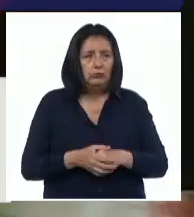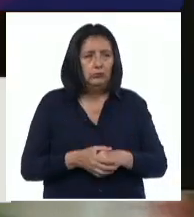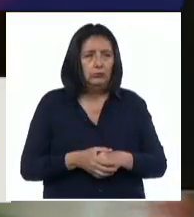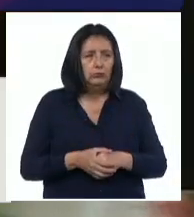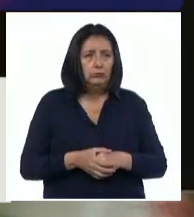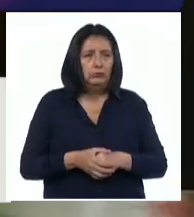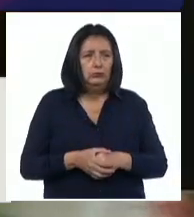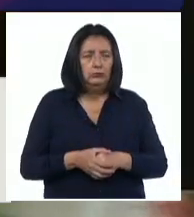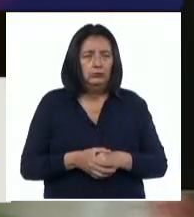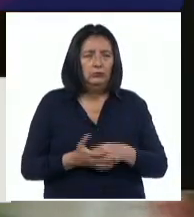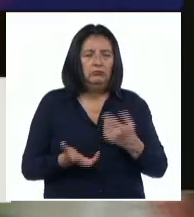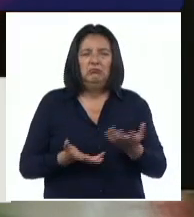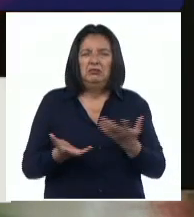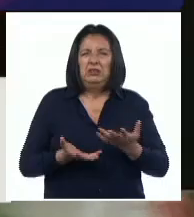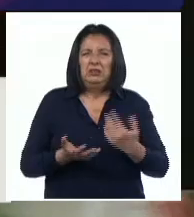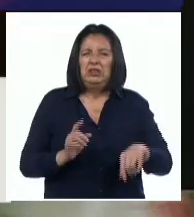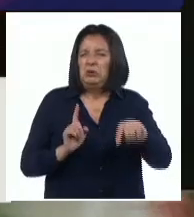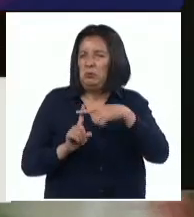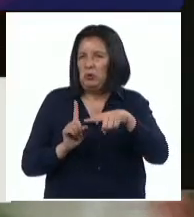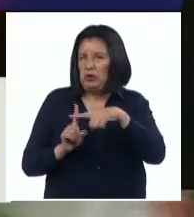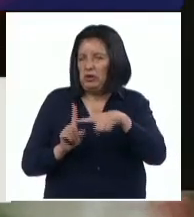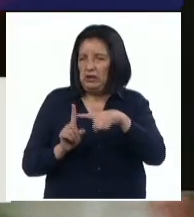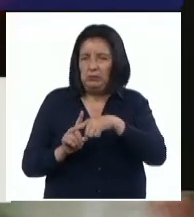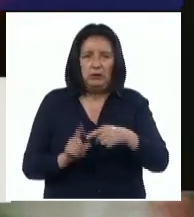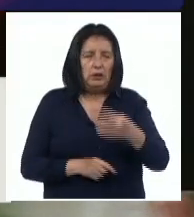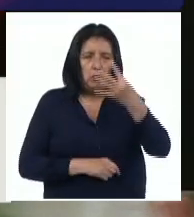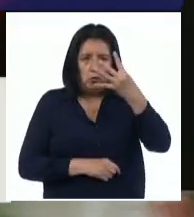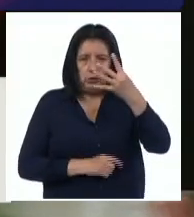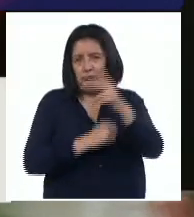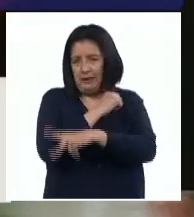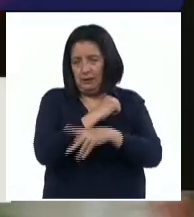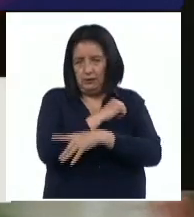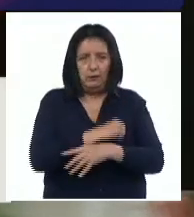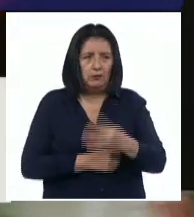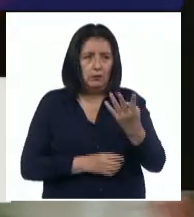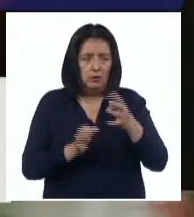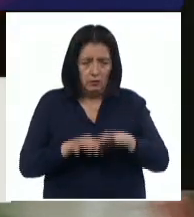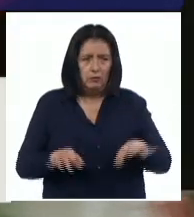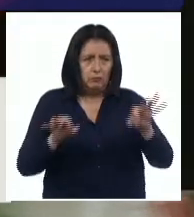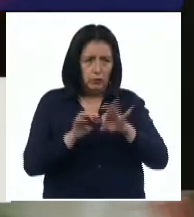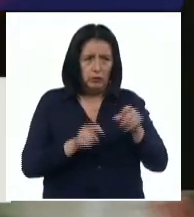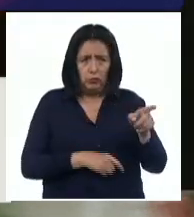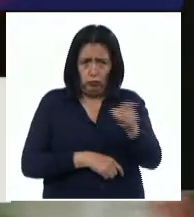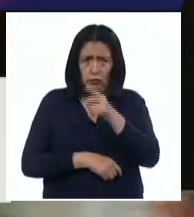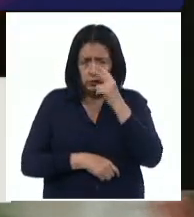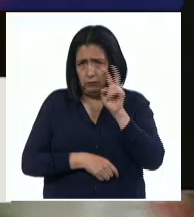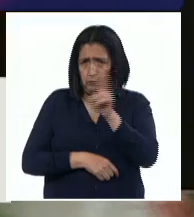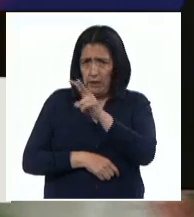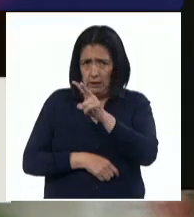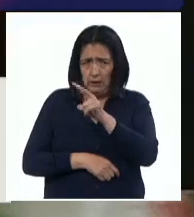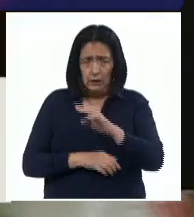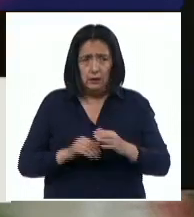que están con carácter de positivo en 4 países. Lo importante es que vean en la